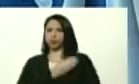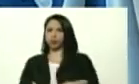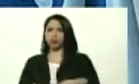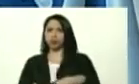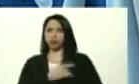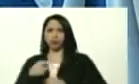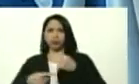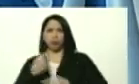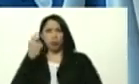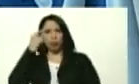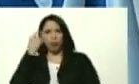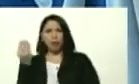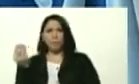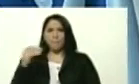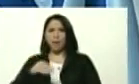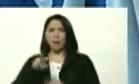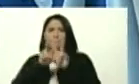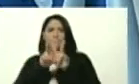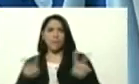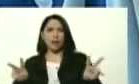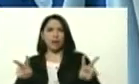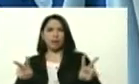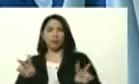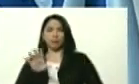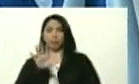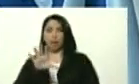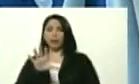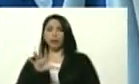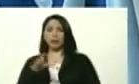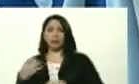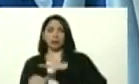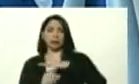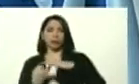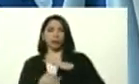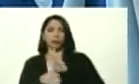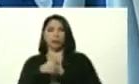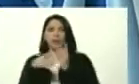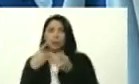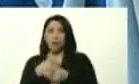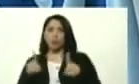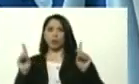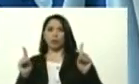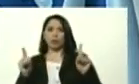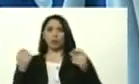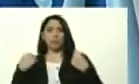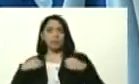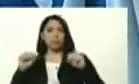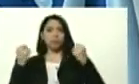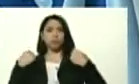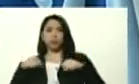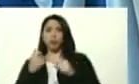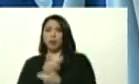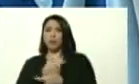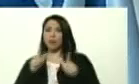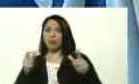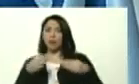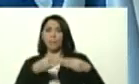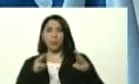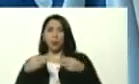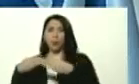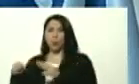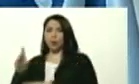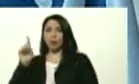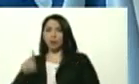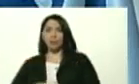más la paz republicana, las instituciones democráticas, el pleno ejercicio de las libertades públicas y